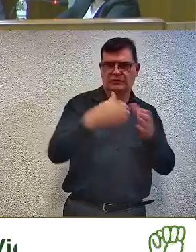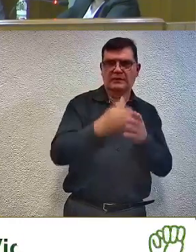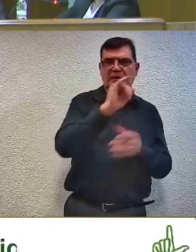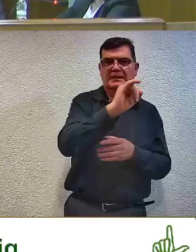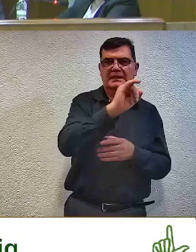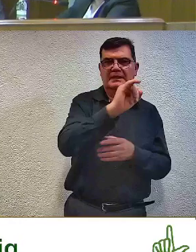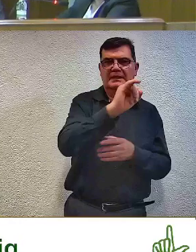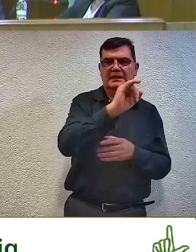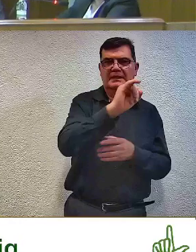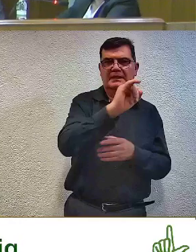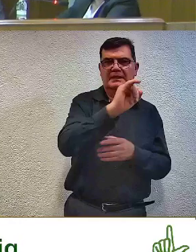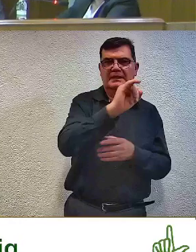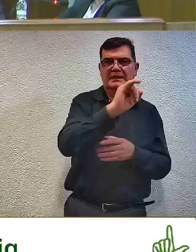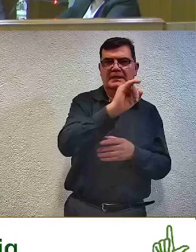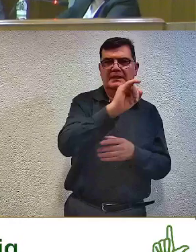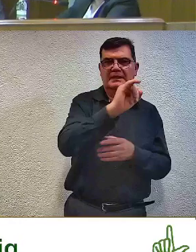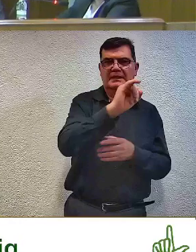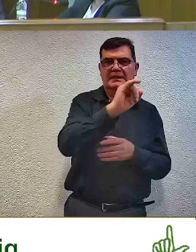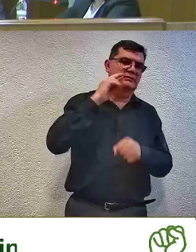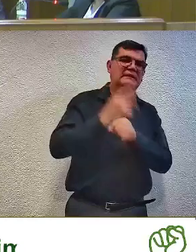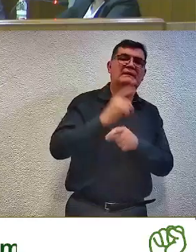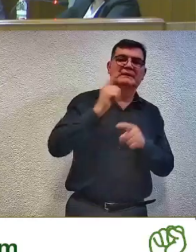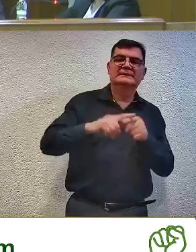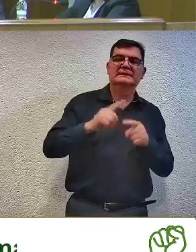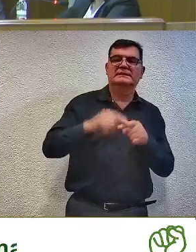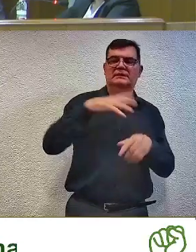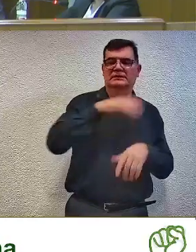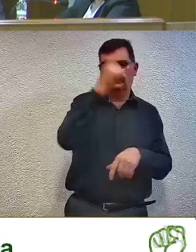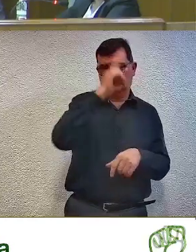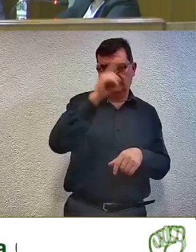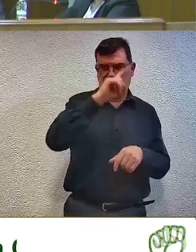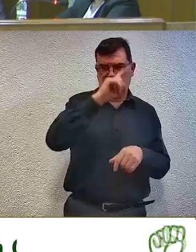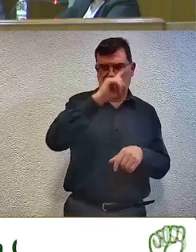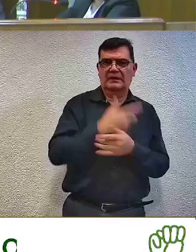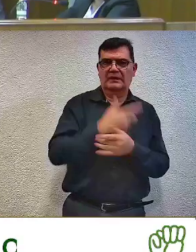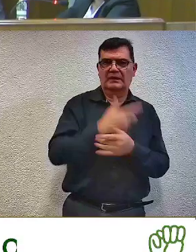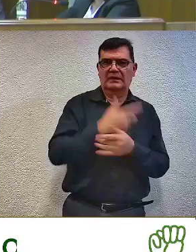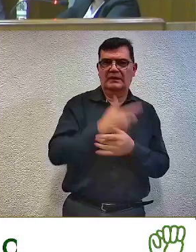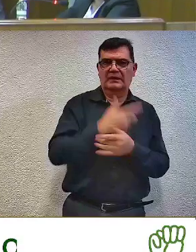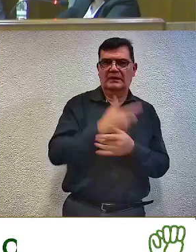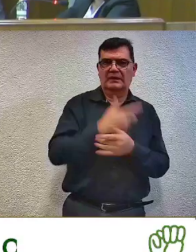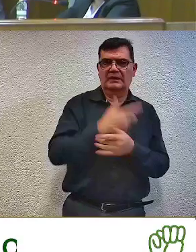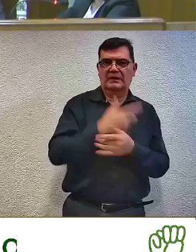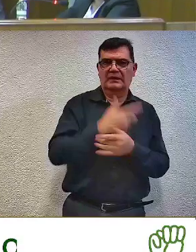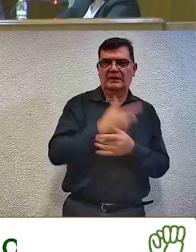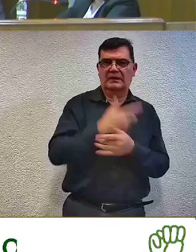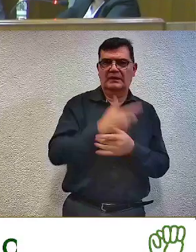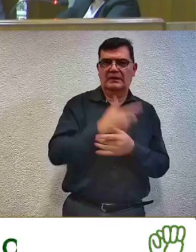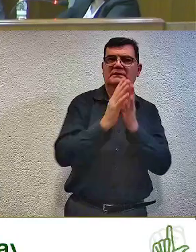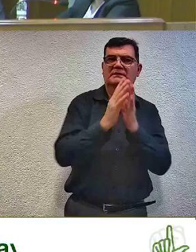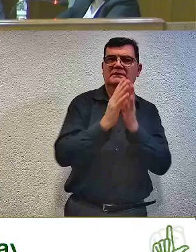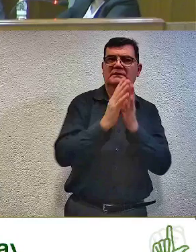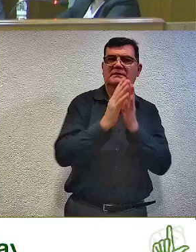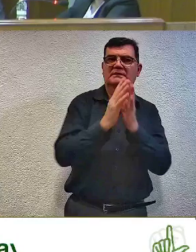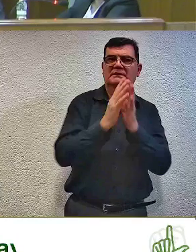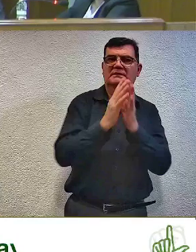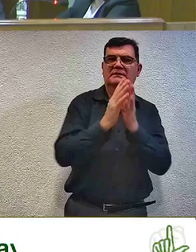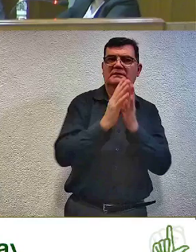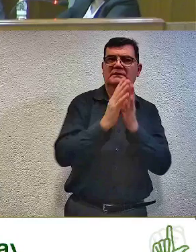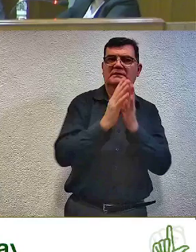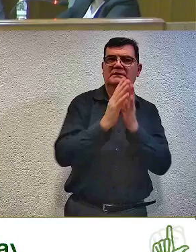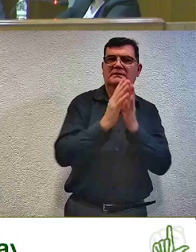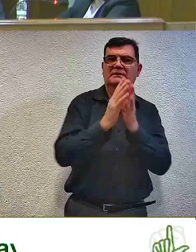IEPC. La autoridad responsable es el Consejo General del Instituto Electoral y de Participación Ciudadana, asunto que fue turnado a la ponencia número